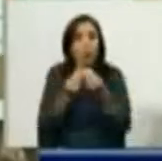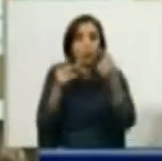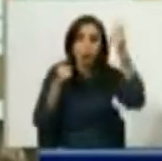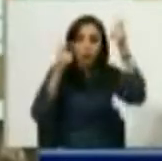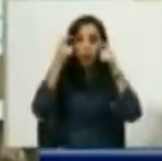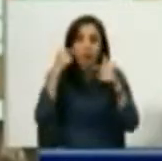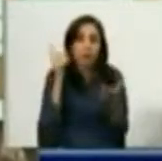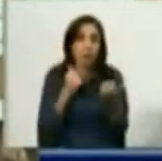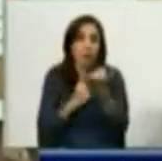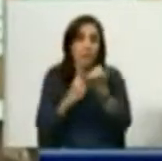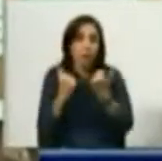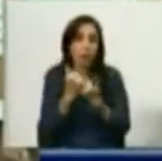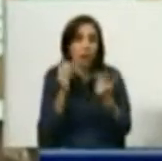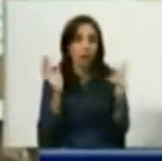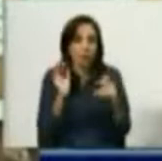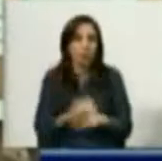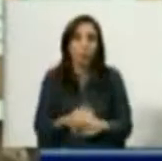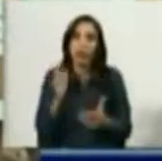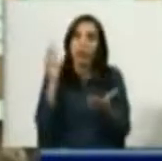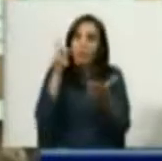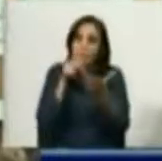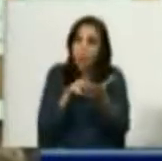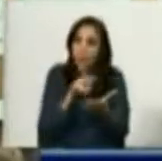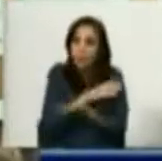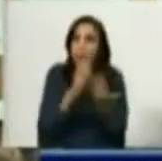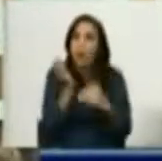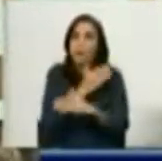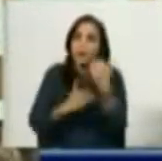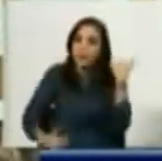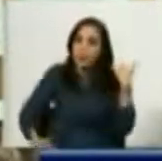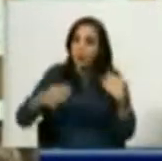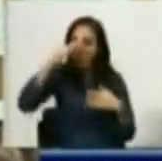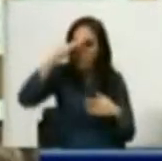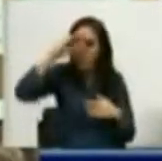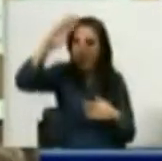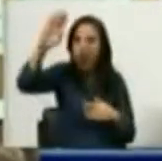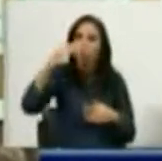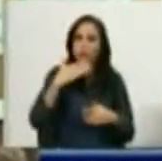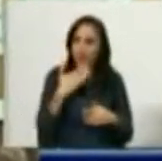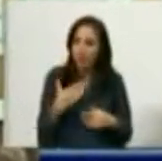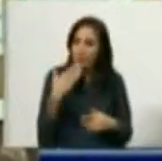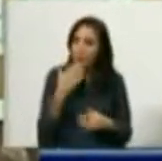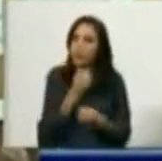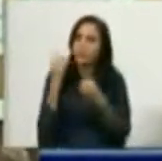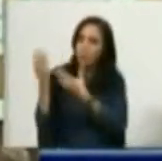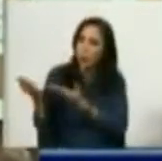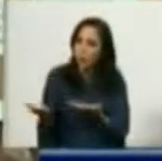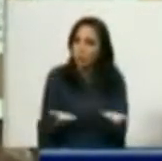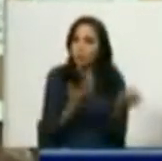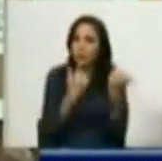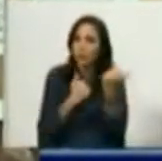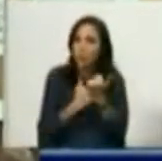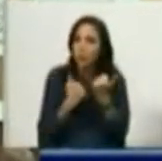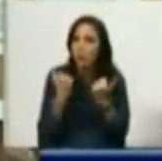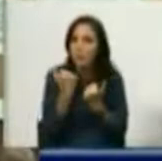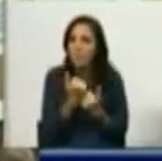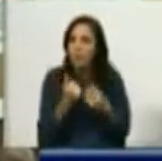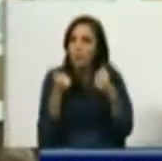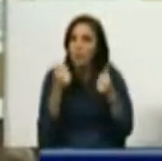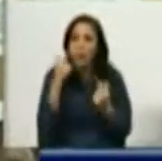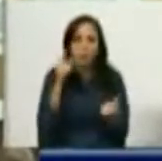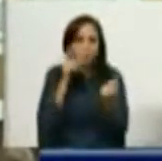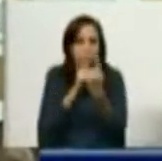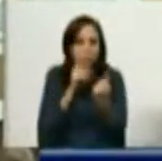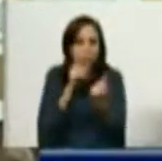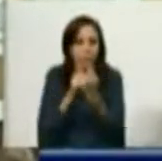nada fue para allá y el presidente López Obrador a quien le agradecemos las buenas atenciones